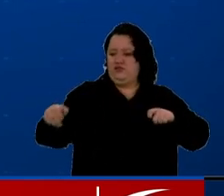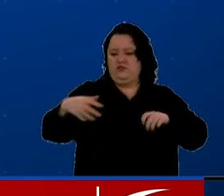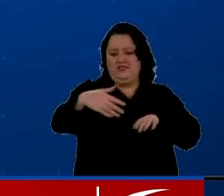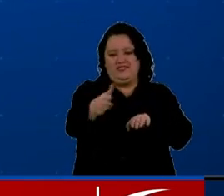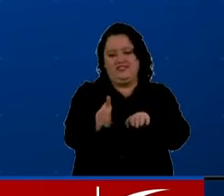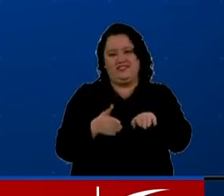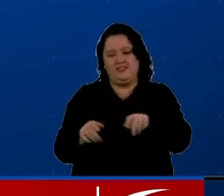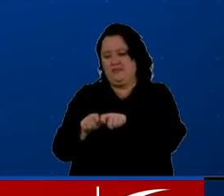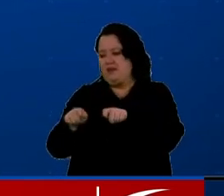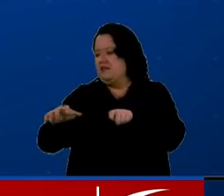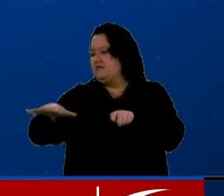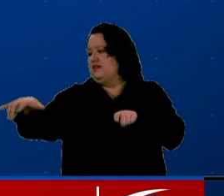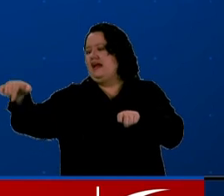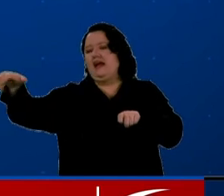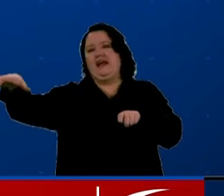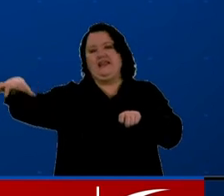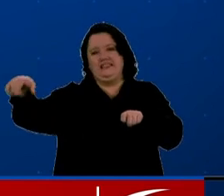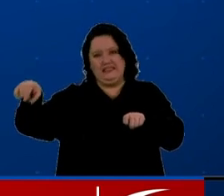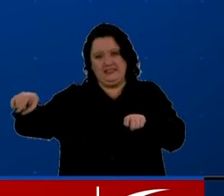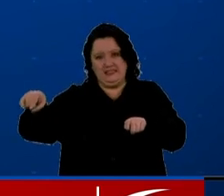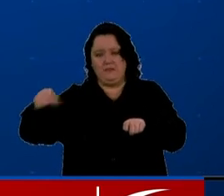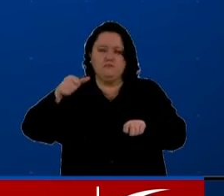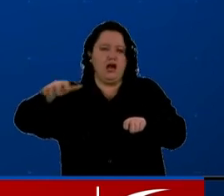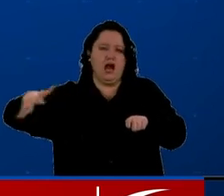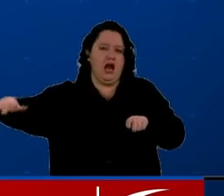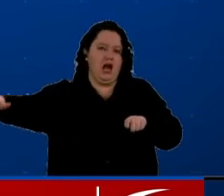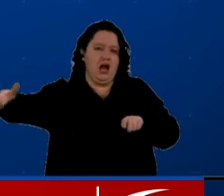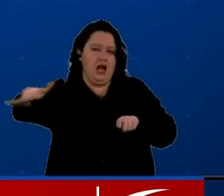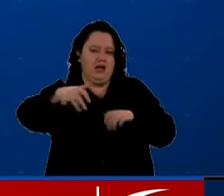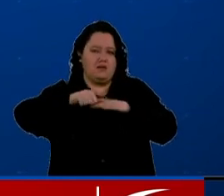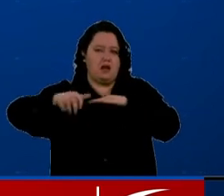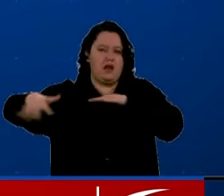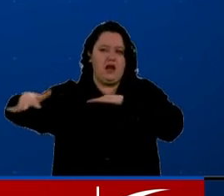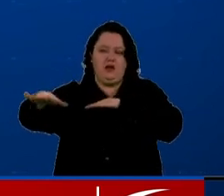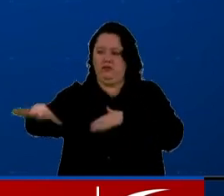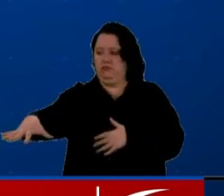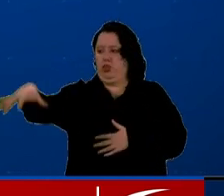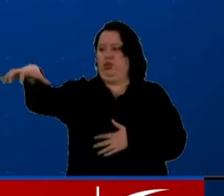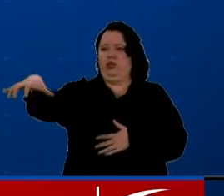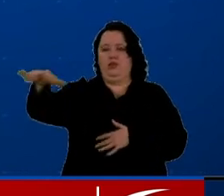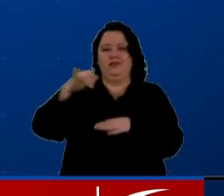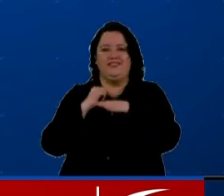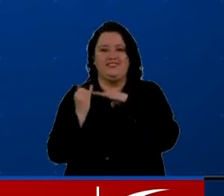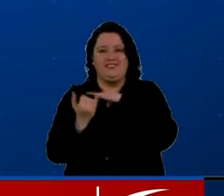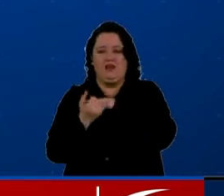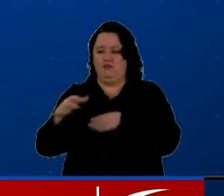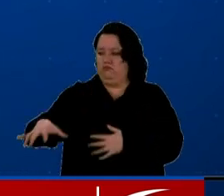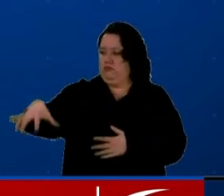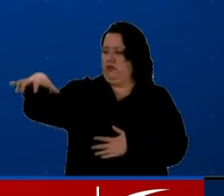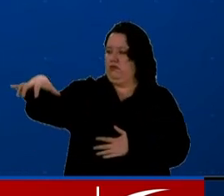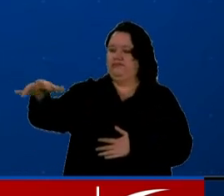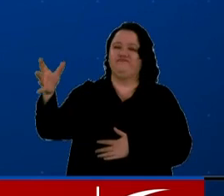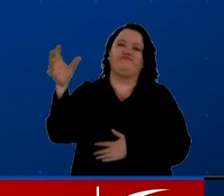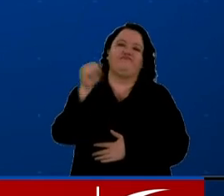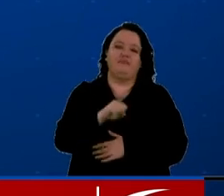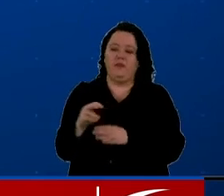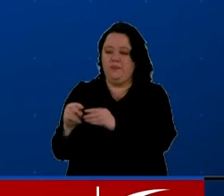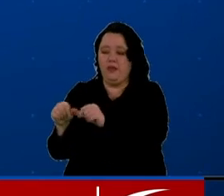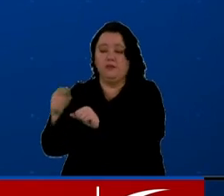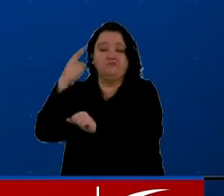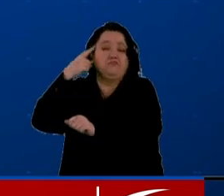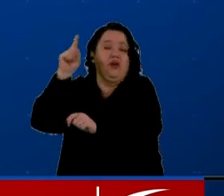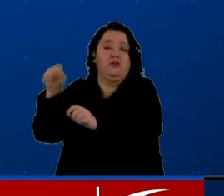costera en el mar. Y ocurre una erupción